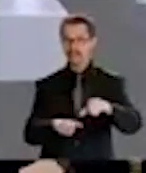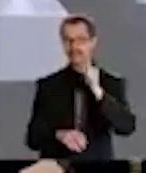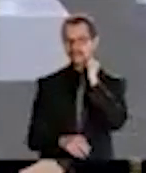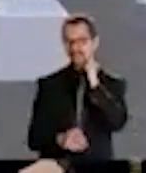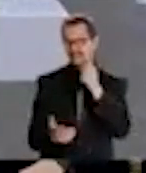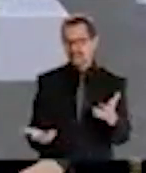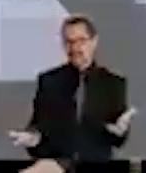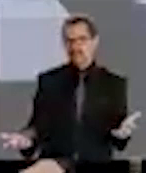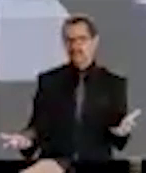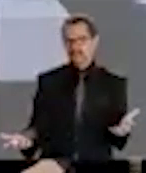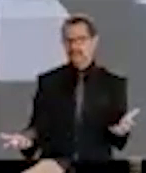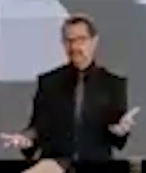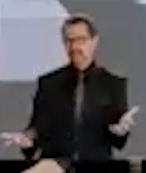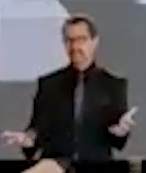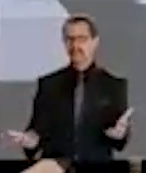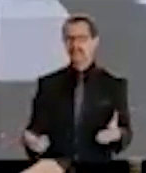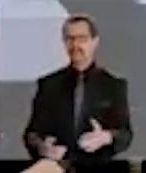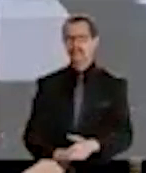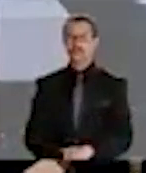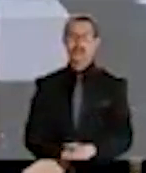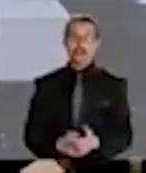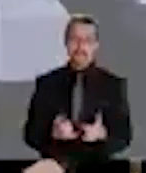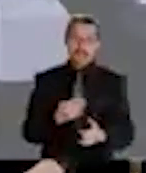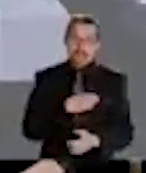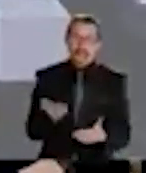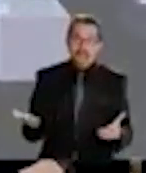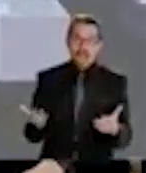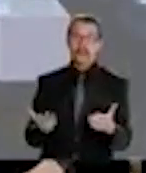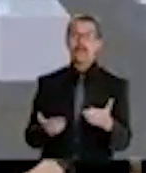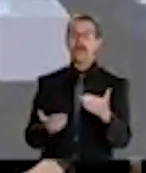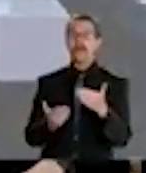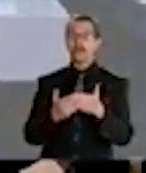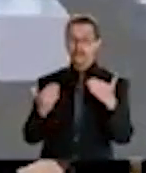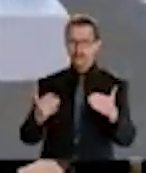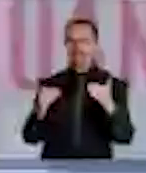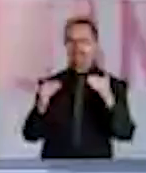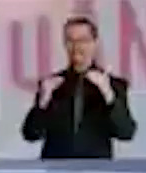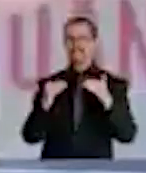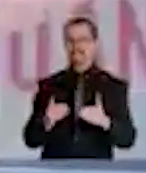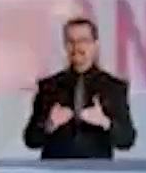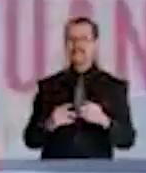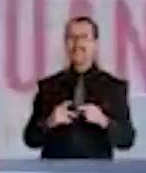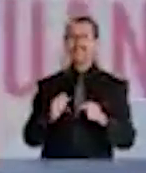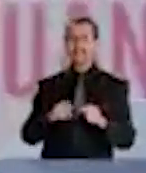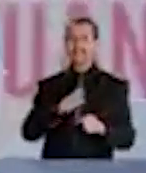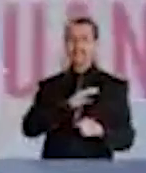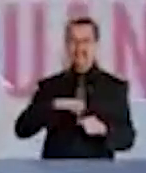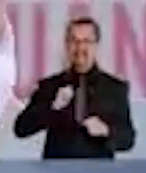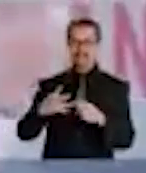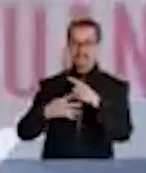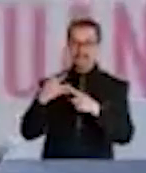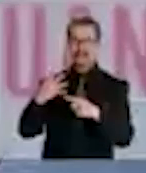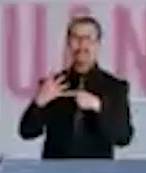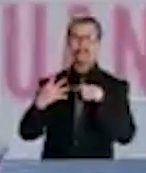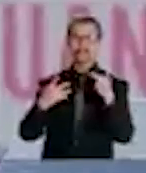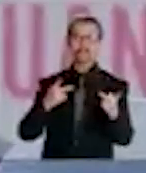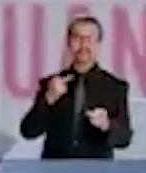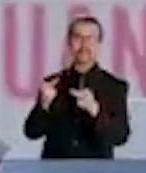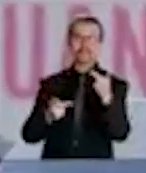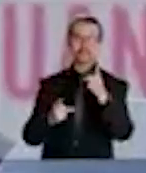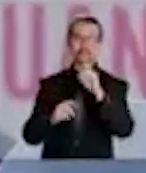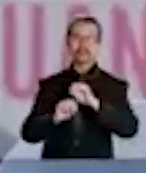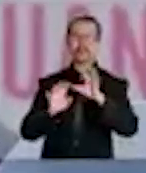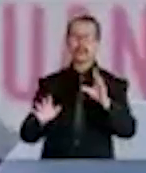bueno pues vamos vamos a la parte de las preguntas con los candidatos por supuesto doña tere y todos los aquí presentes